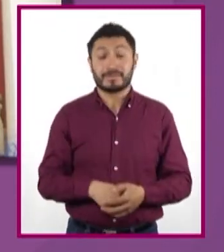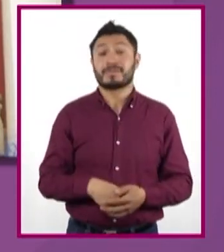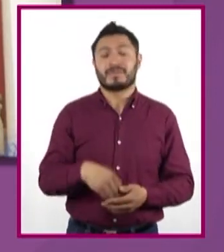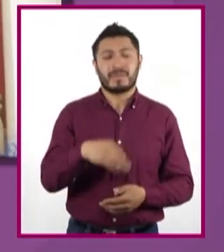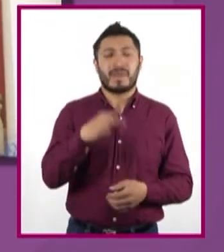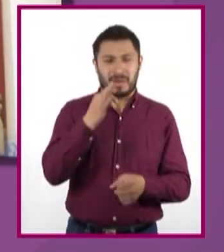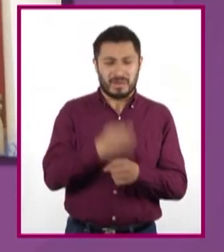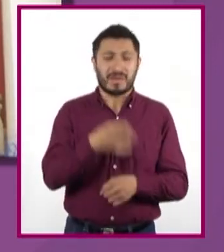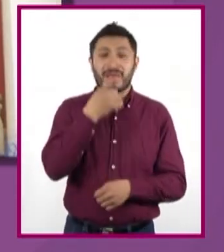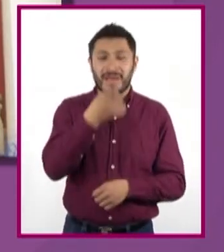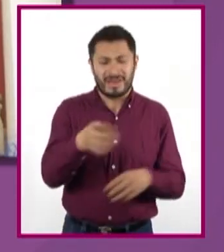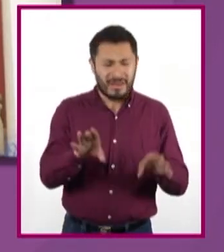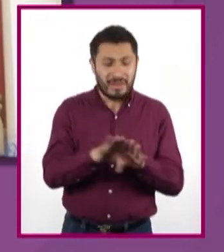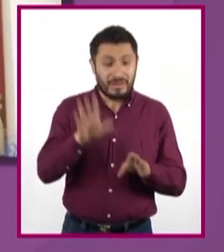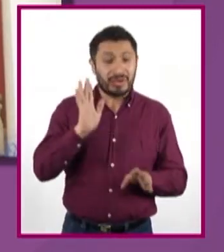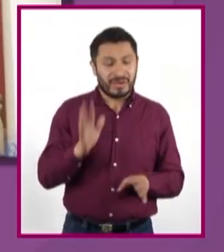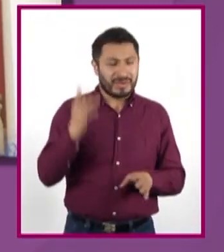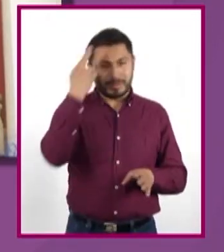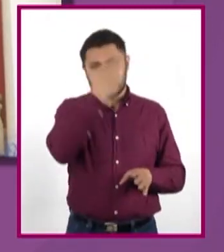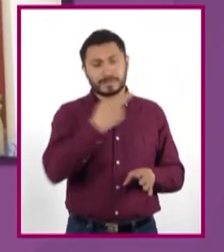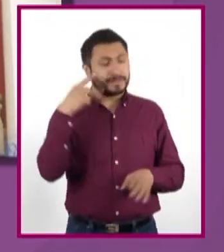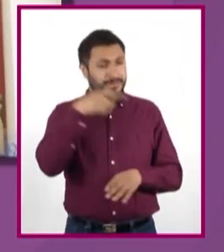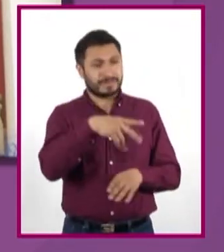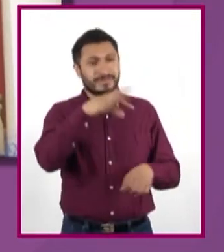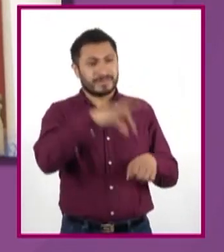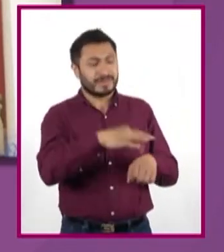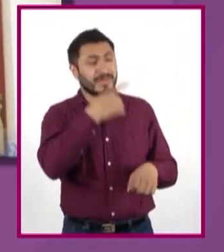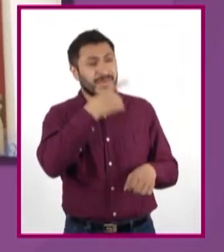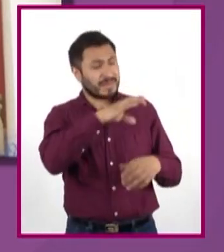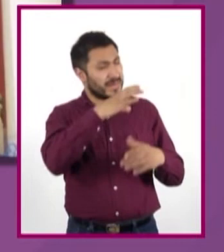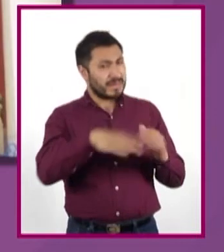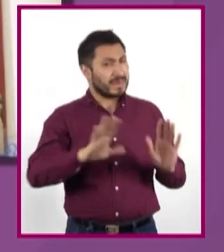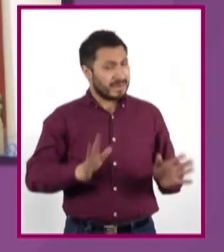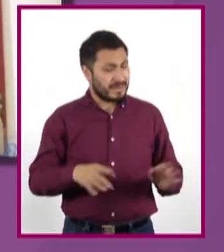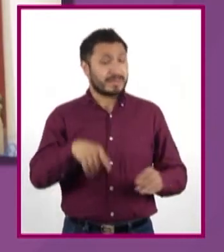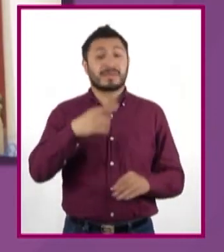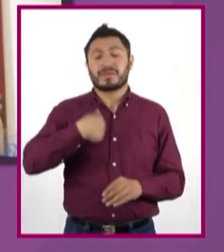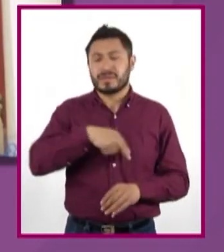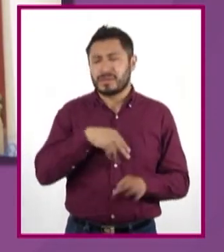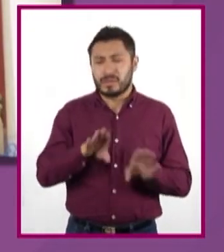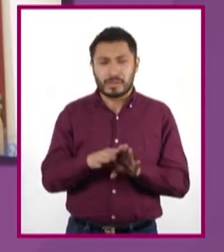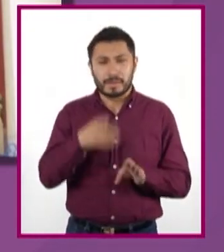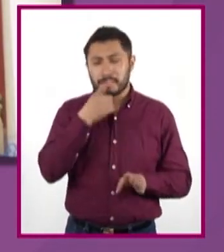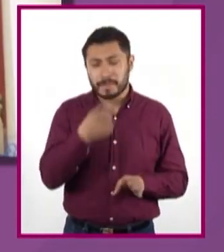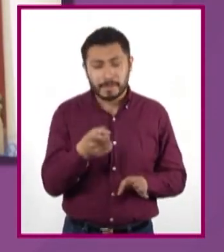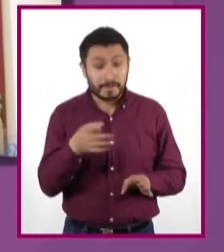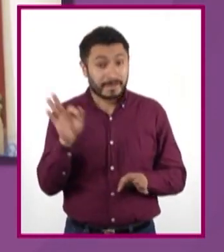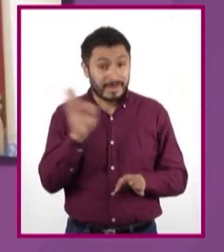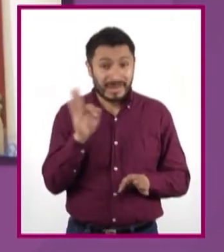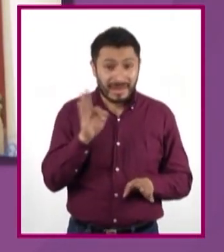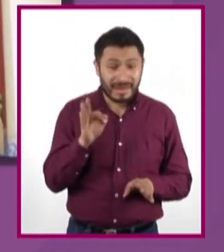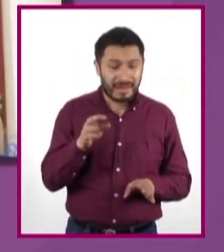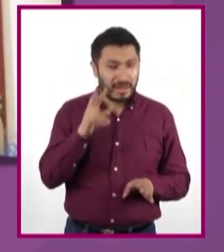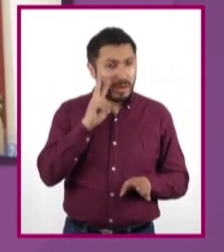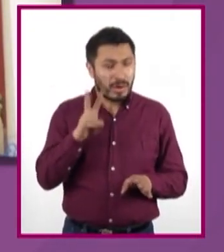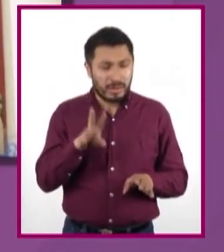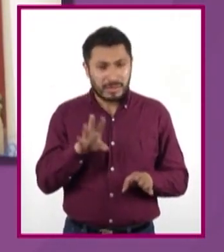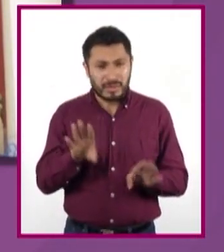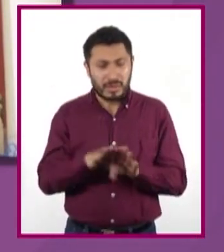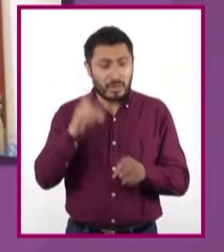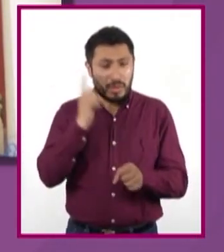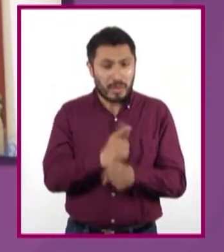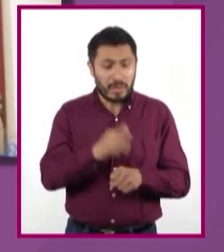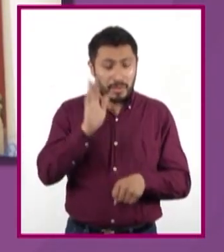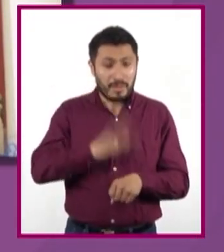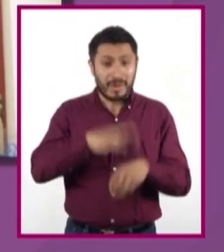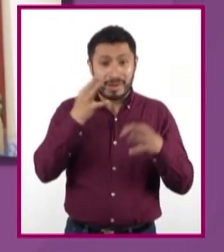decir ahorita, después de lo que el doctor Kelly concluyó, podría ser ahorita el hallazgo más